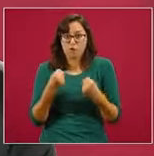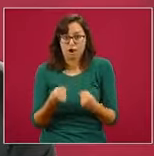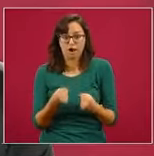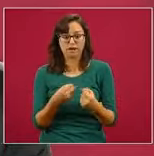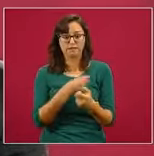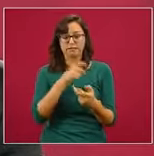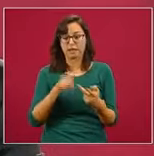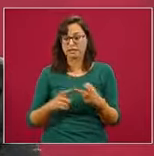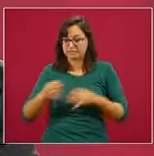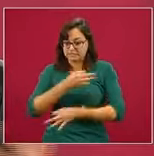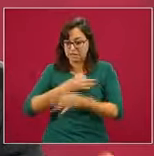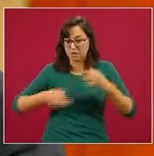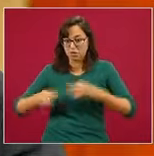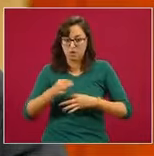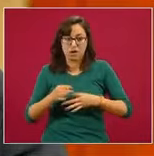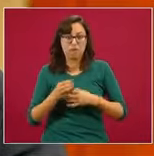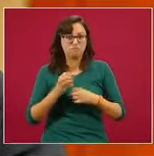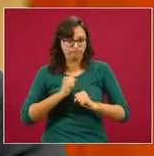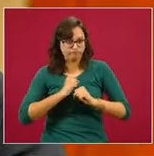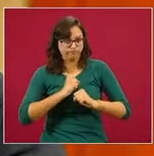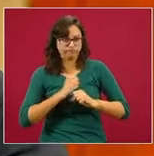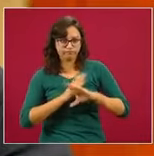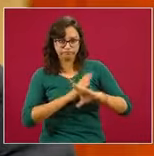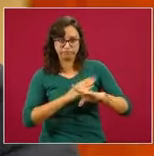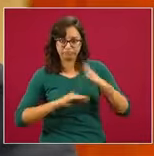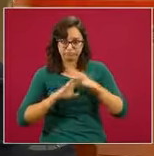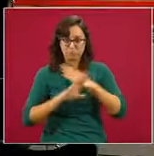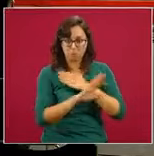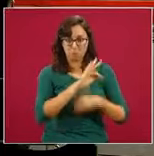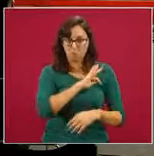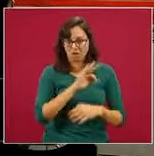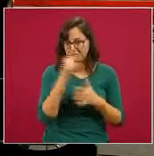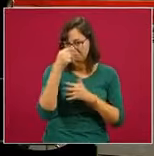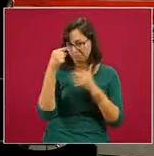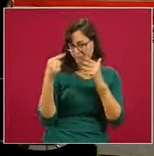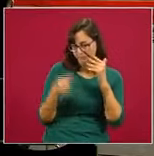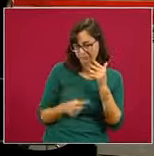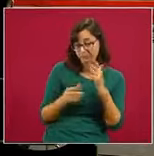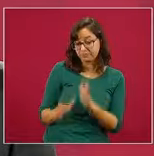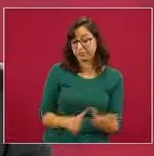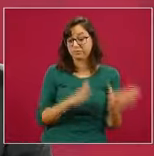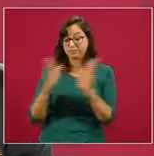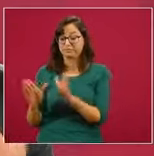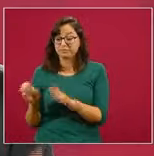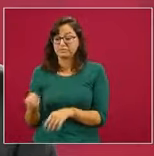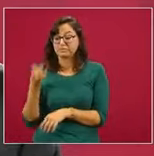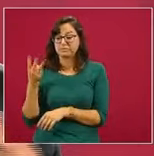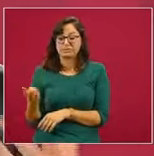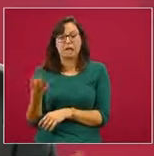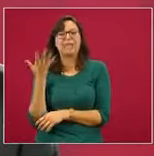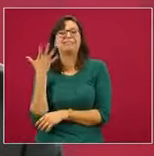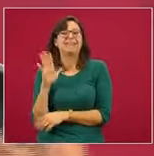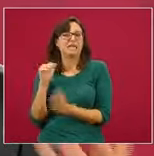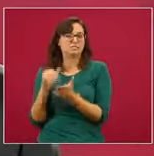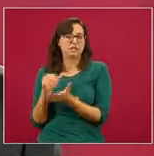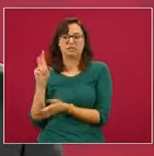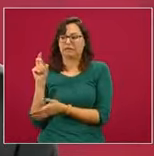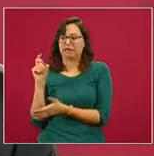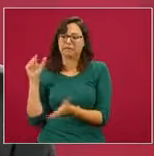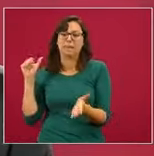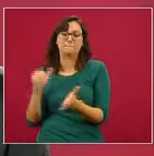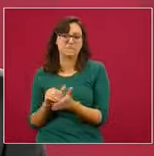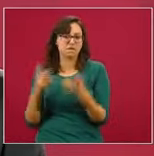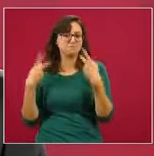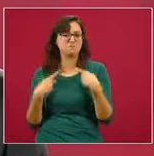inmune celular a través de distintos marcadores, etcétera. Y la fase 3 generalmente son ensayos de 10,000, 20,000,